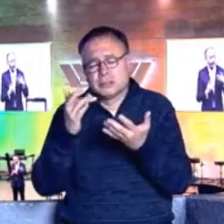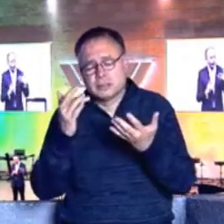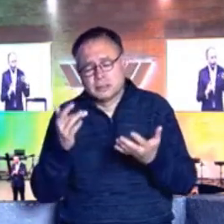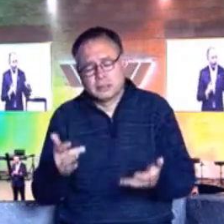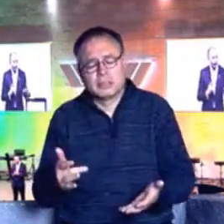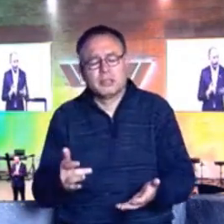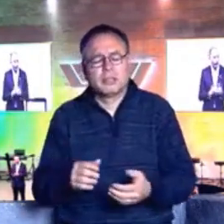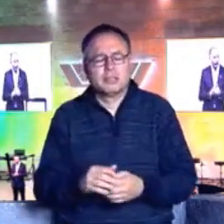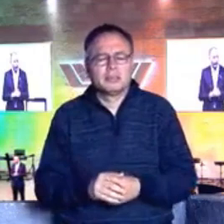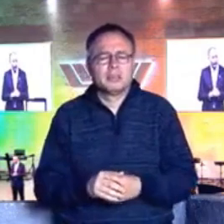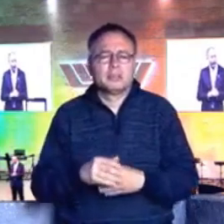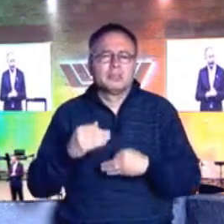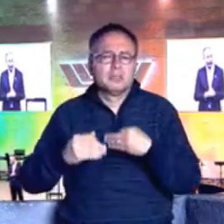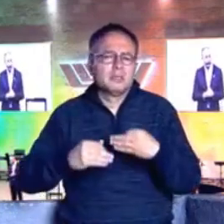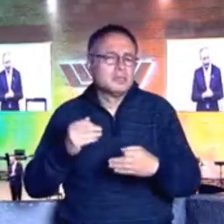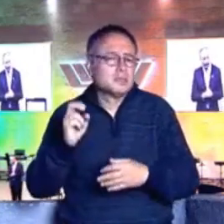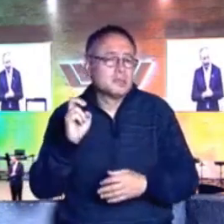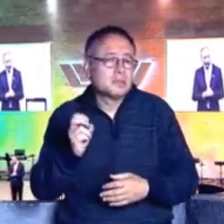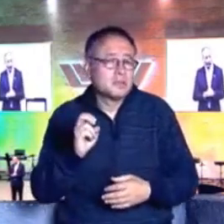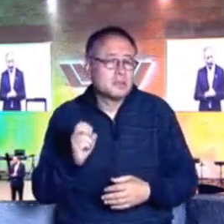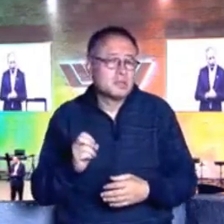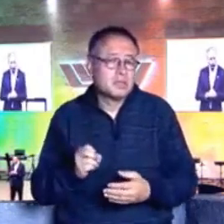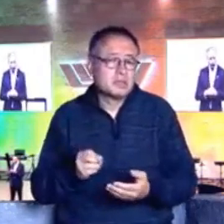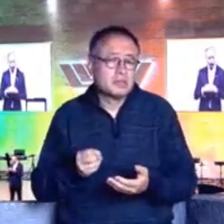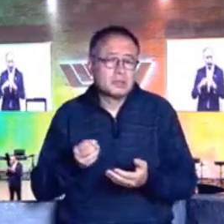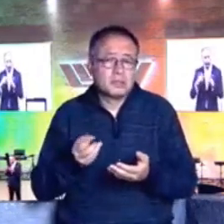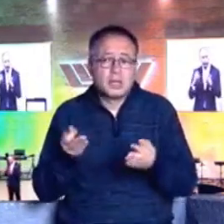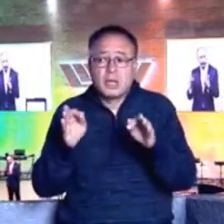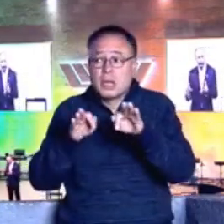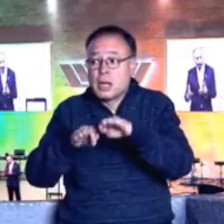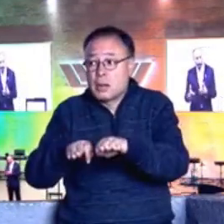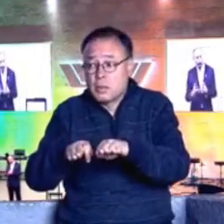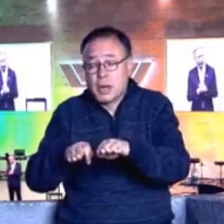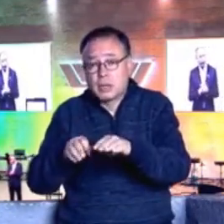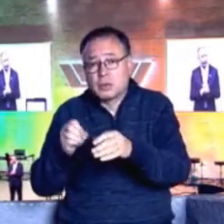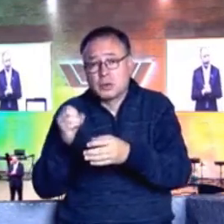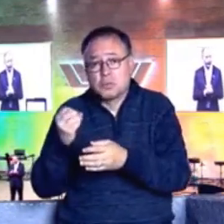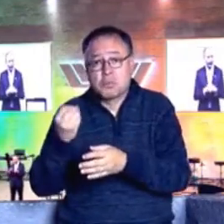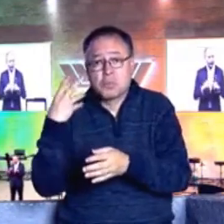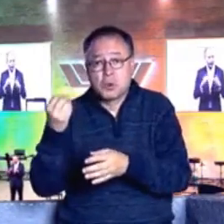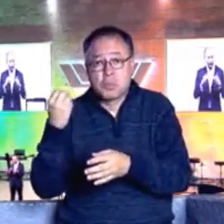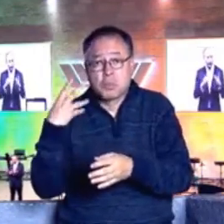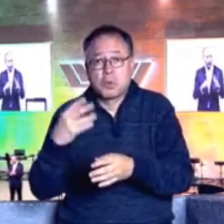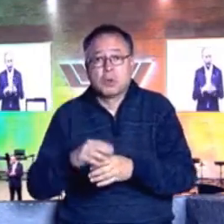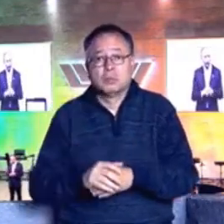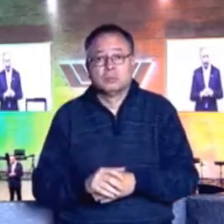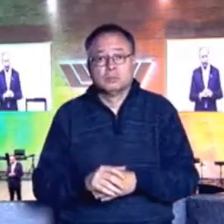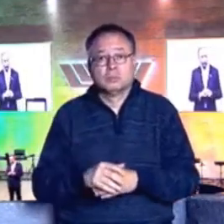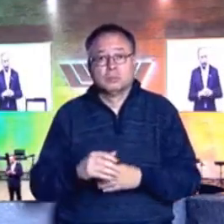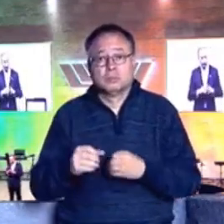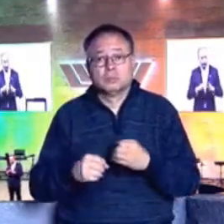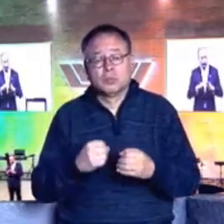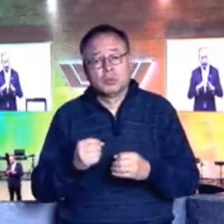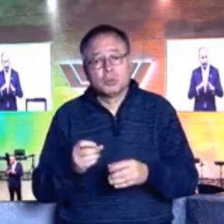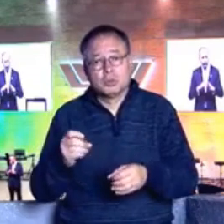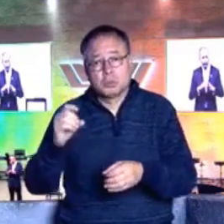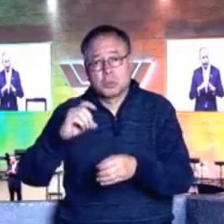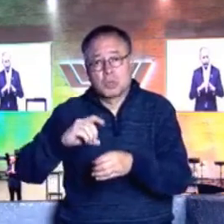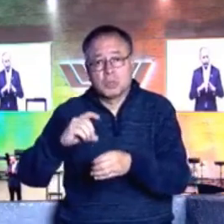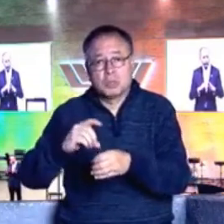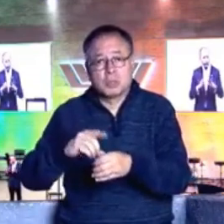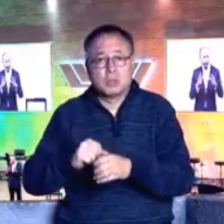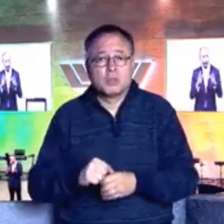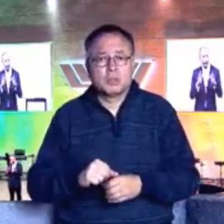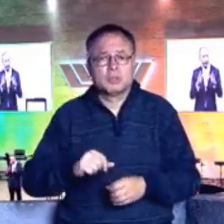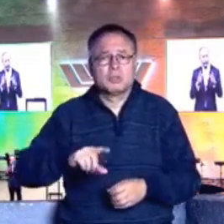transferencia bancaria a través de un un un depósito con tarjeta un depósito en una sucursal